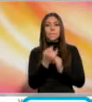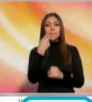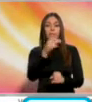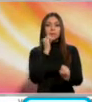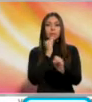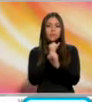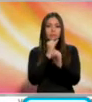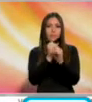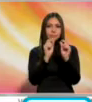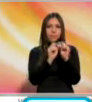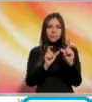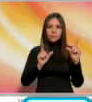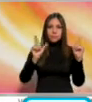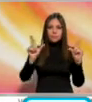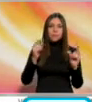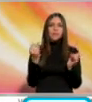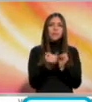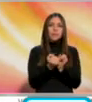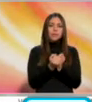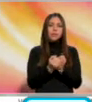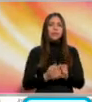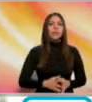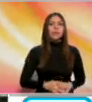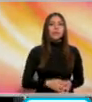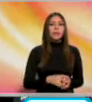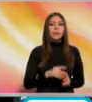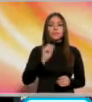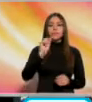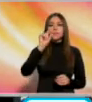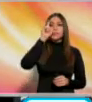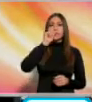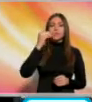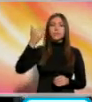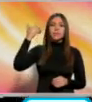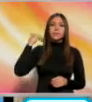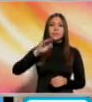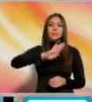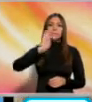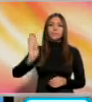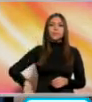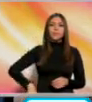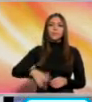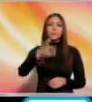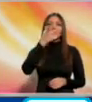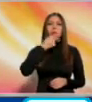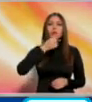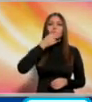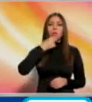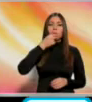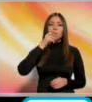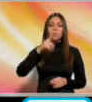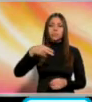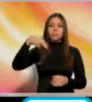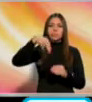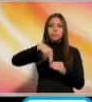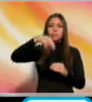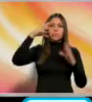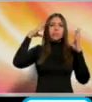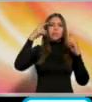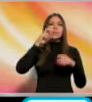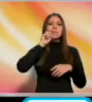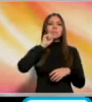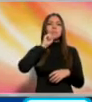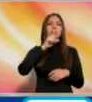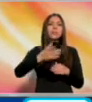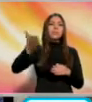página frontal, pues nada, resulta que acaba de fallecer uno de los tripulantes, o sea, literalmente, del vuelo que pisó la